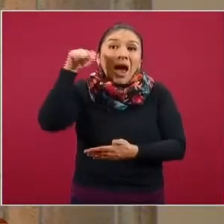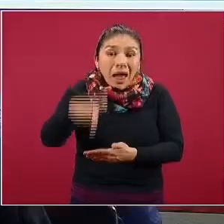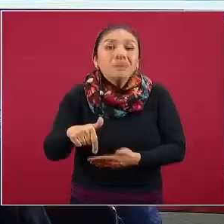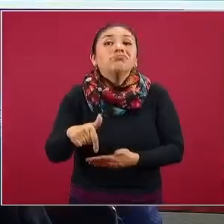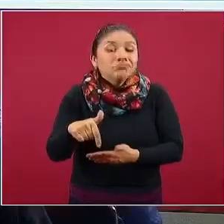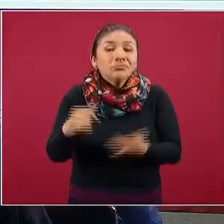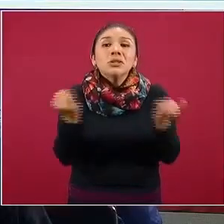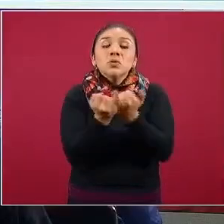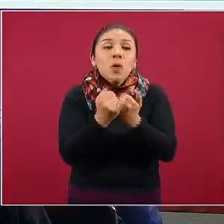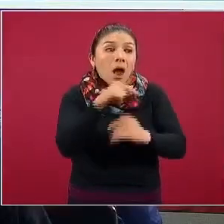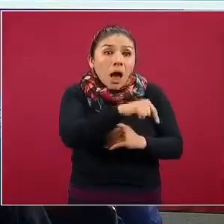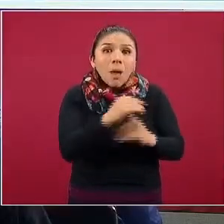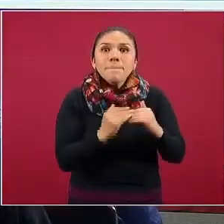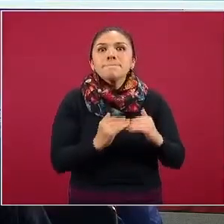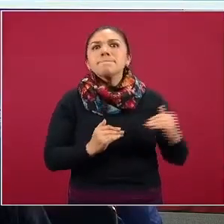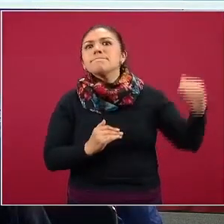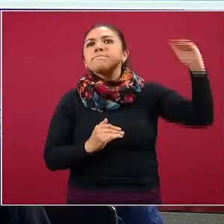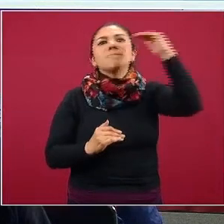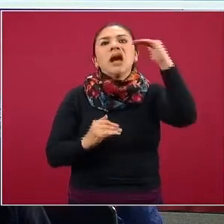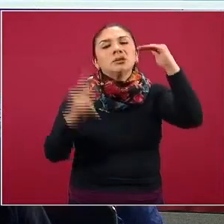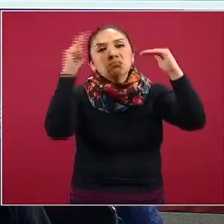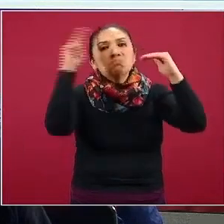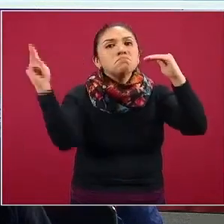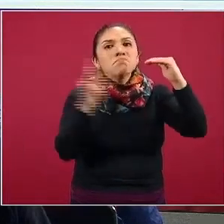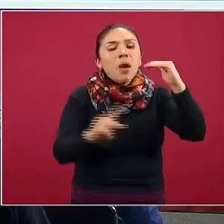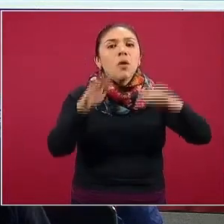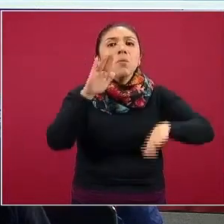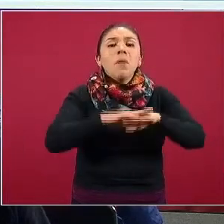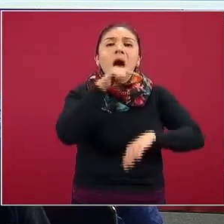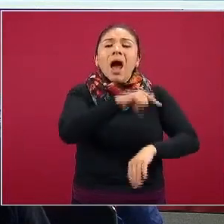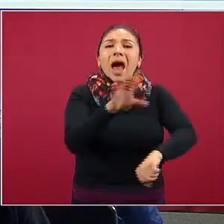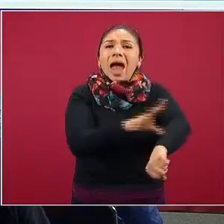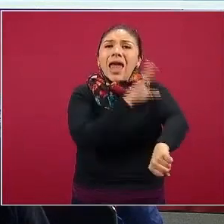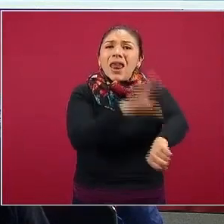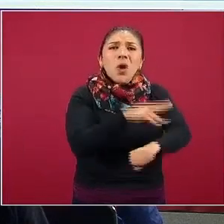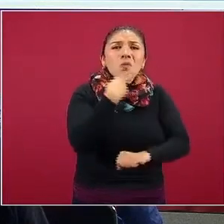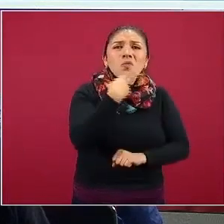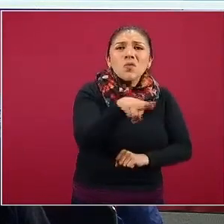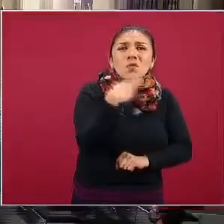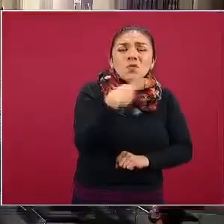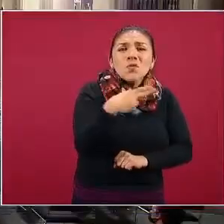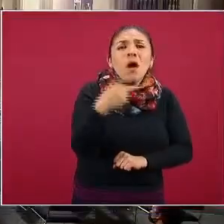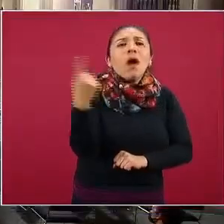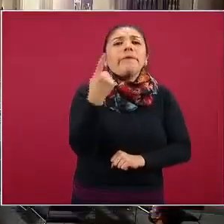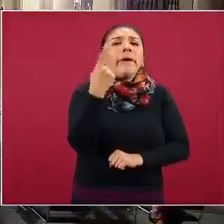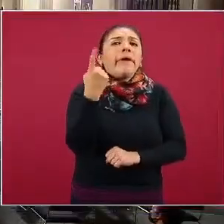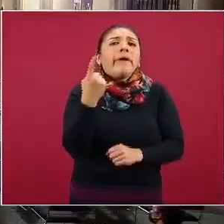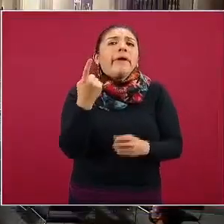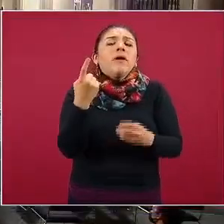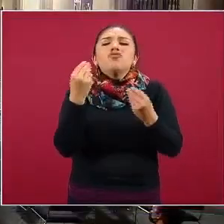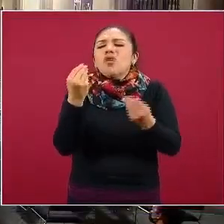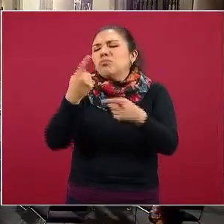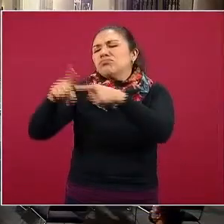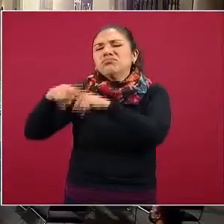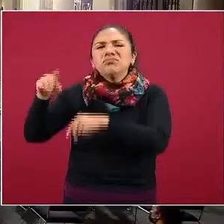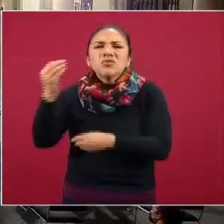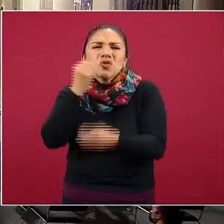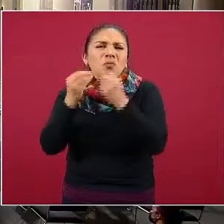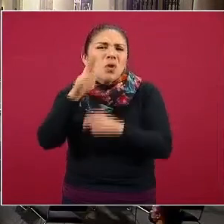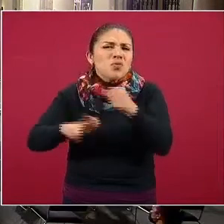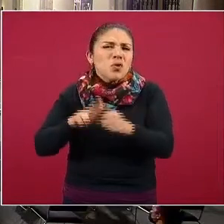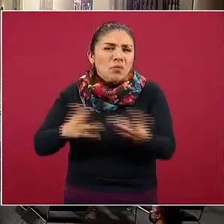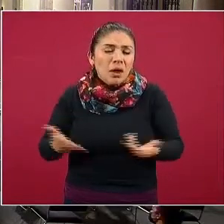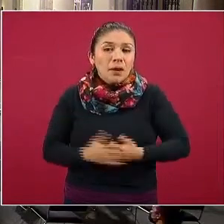muchas veces superior en un cigarro, en un compuesto de estos electrónicos, que en lo que serían muchos alimentos. La que